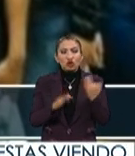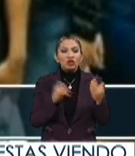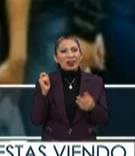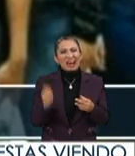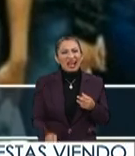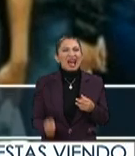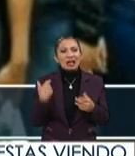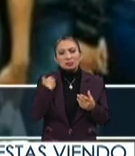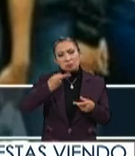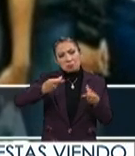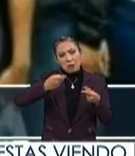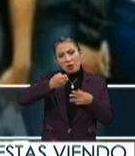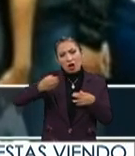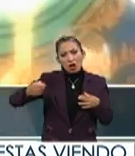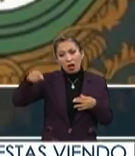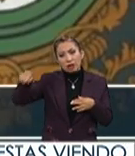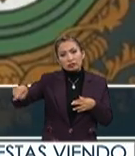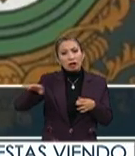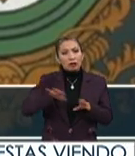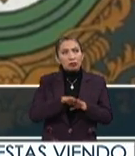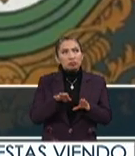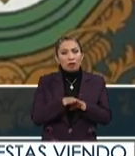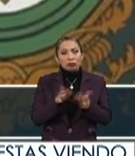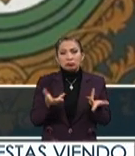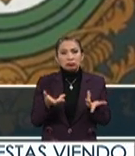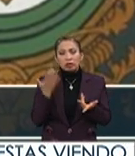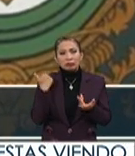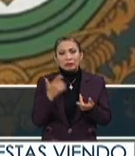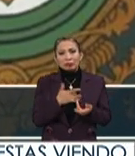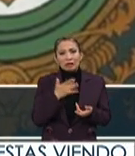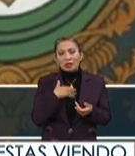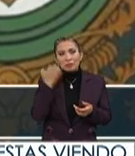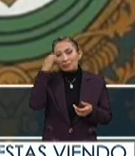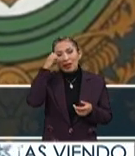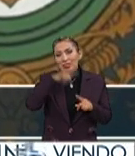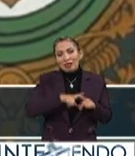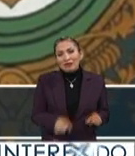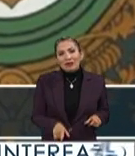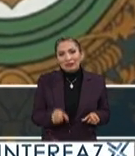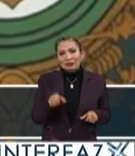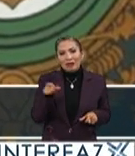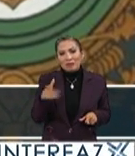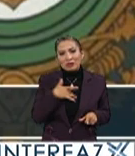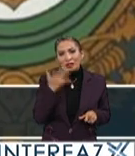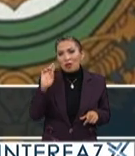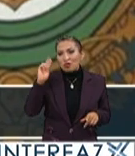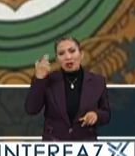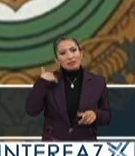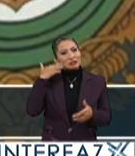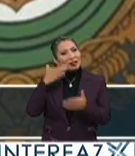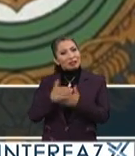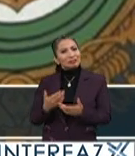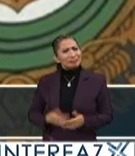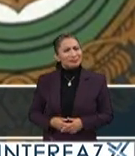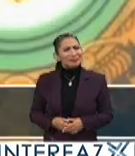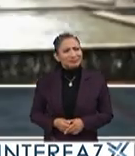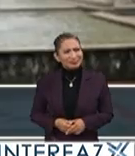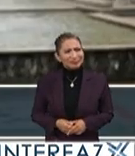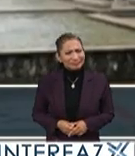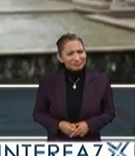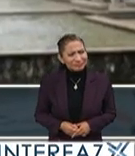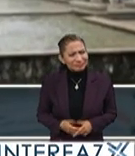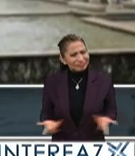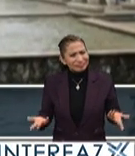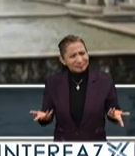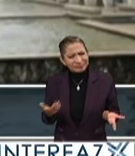tiene que ver con la organización y es allá como, no sé, me sentí, es una nueva experiencia como sentirte universitaria